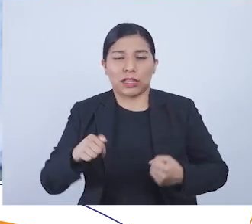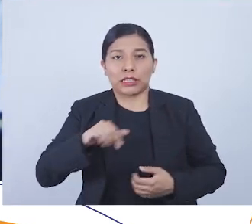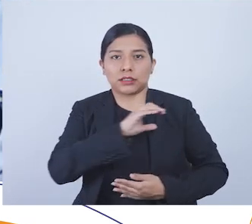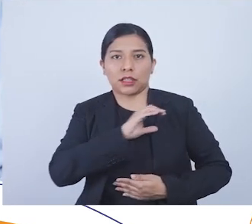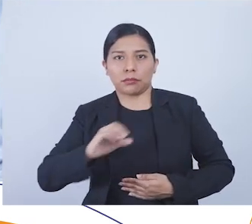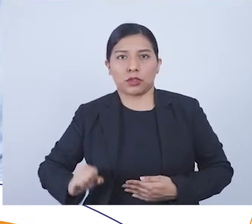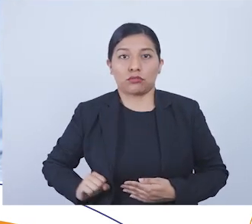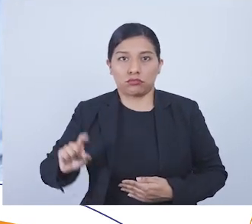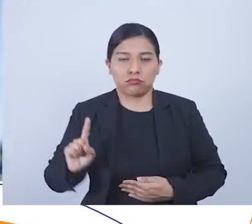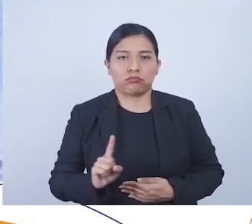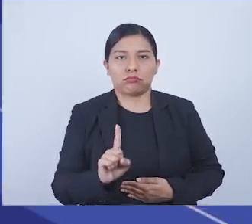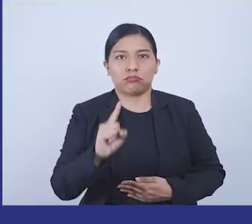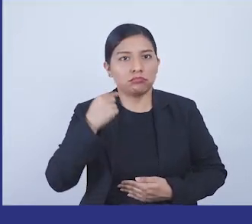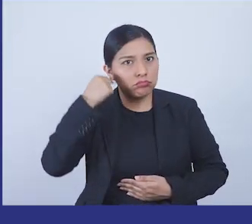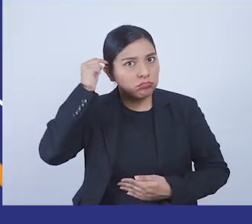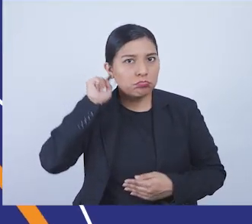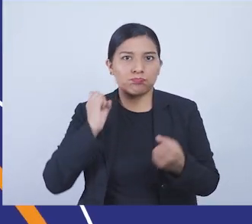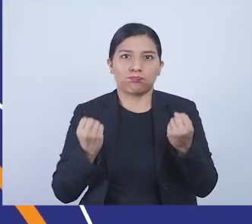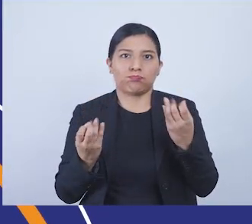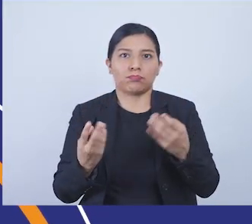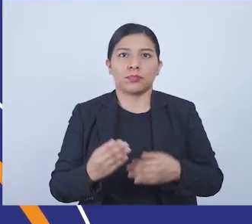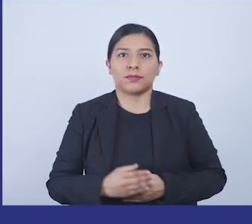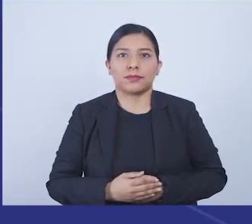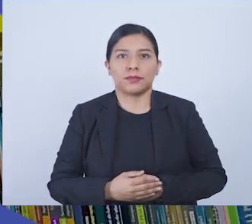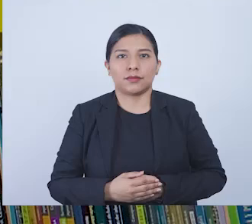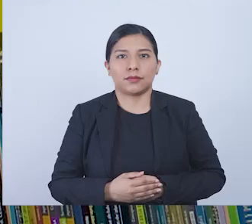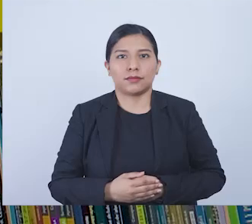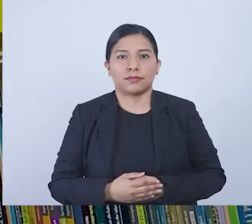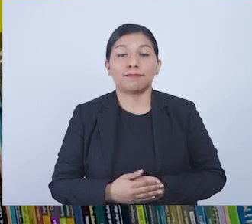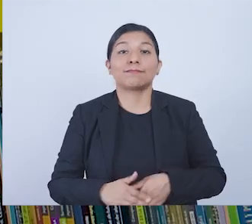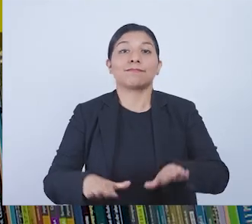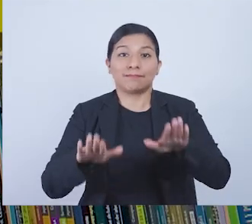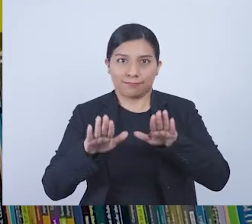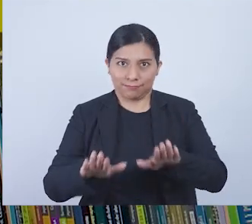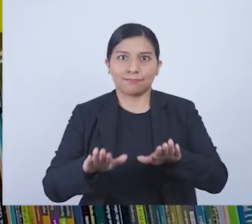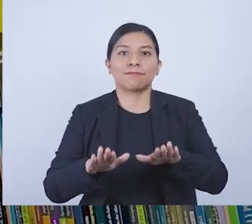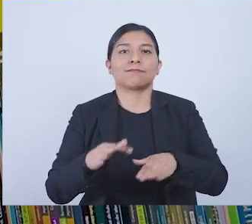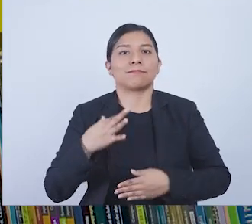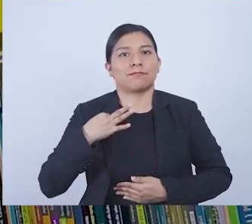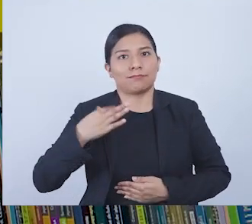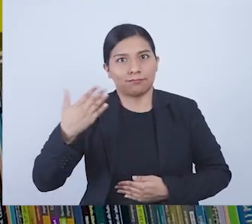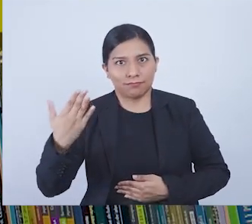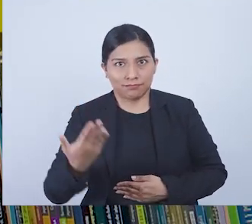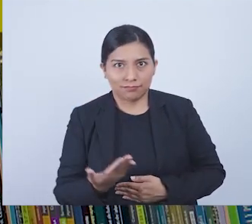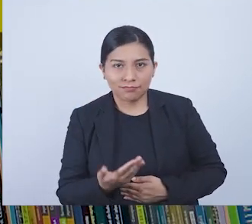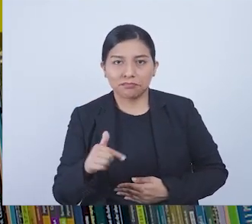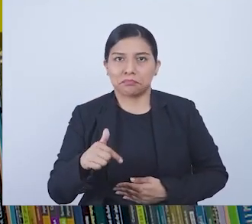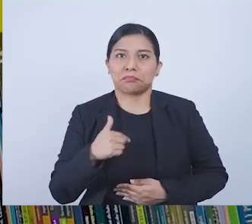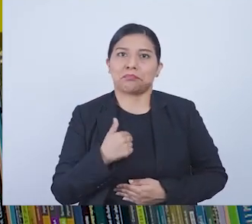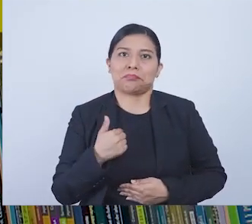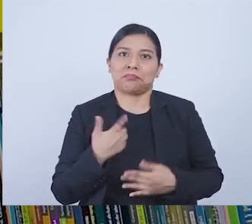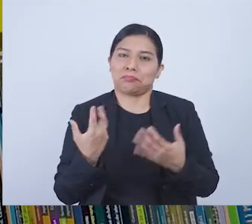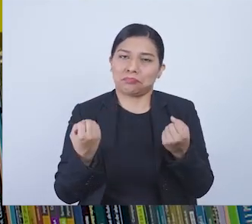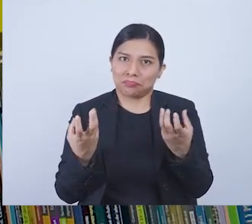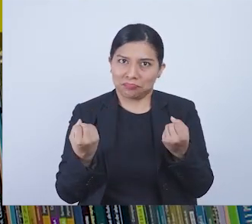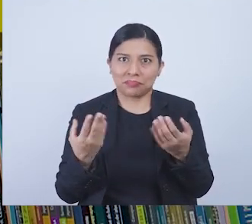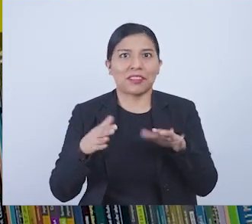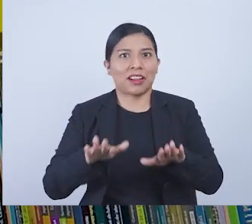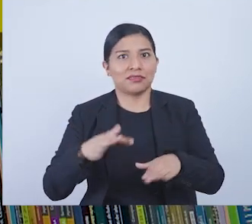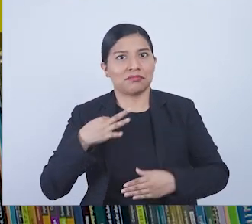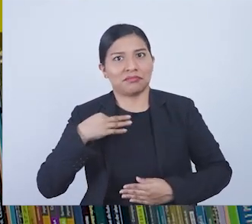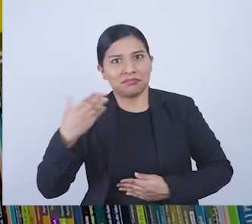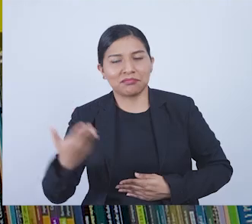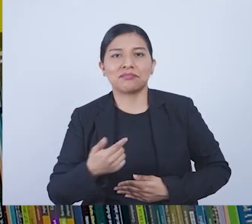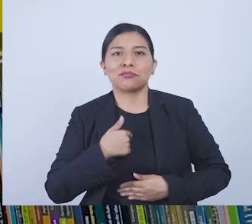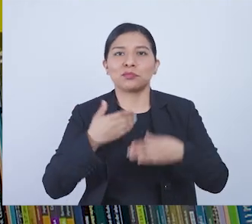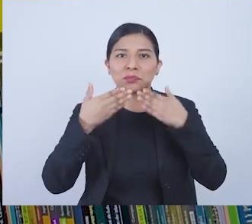el licenciado Roberto Hernández. Muchas gracias por invitarme a este conversatorio. Estoy muy